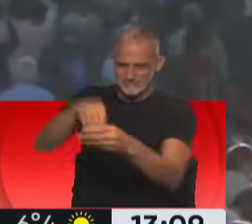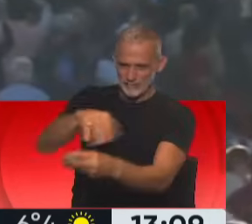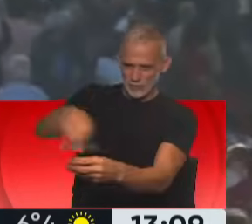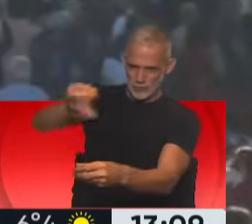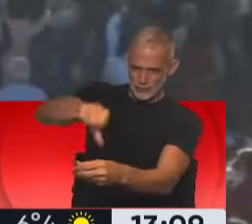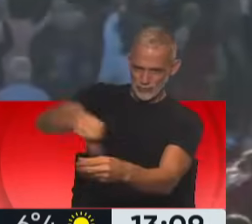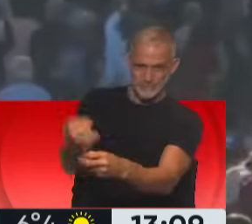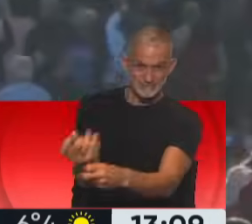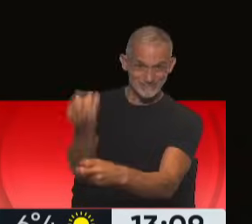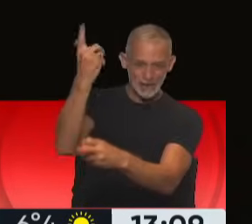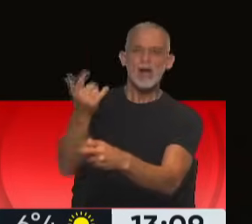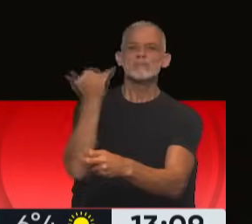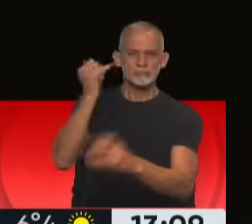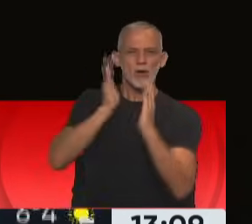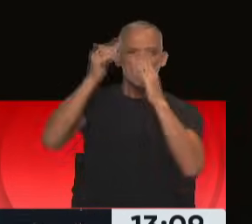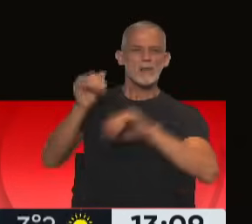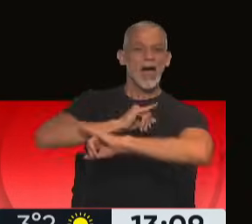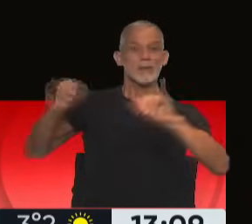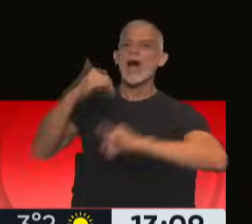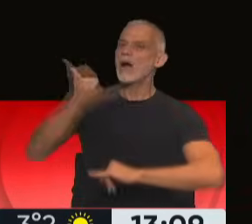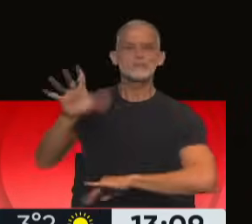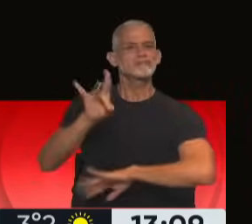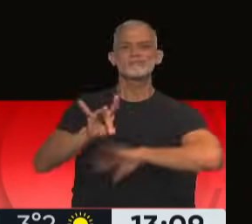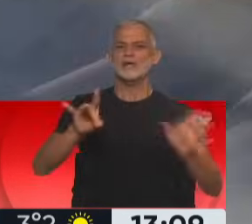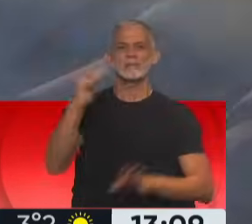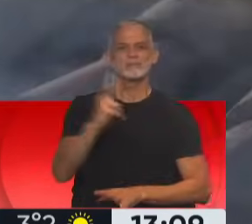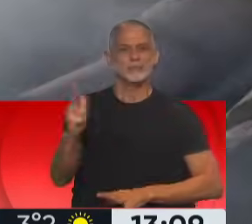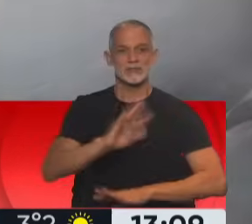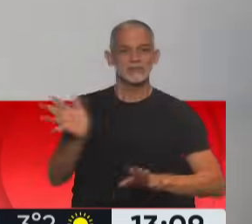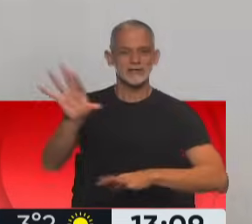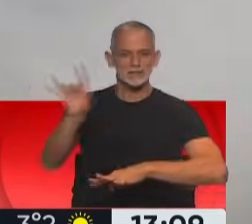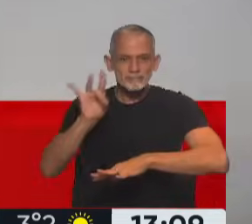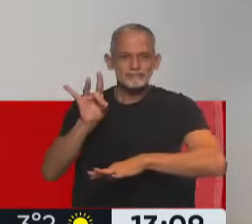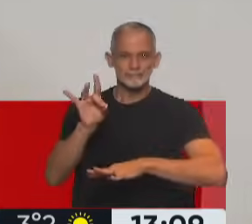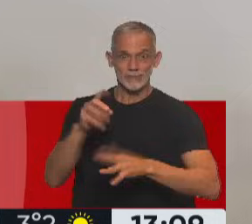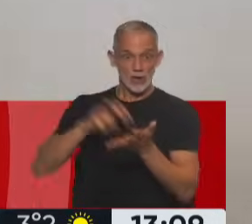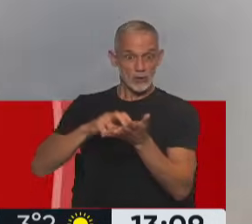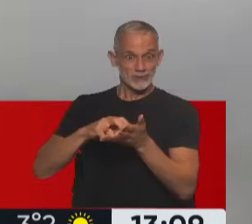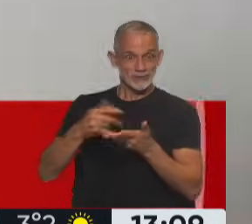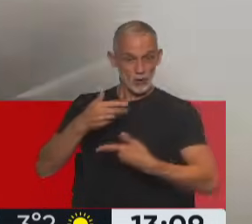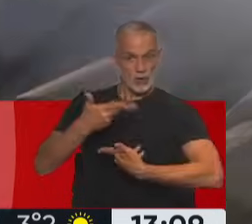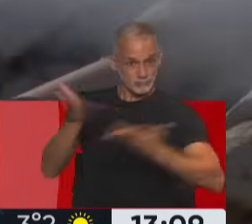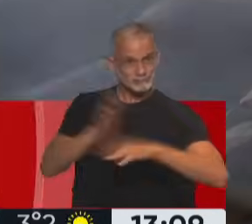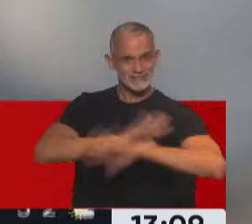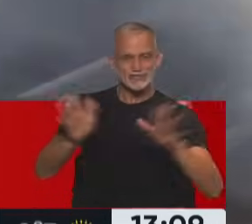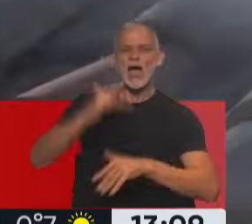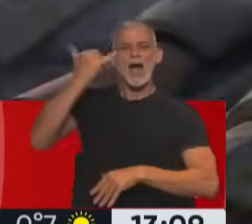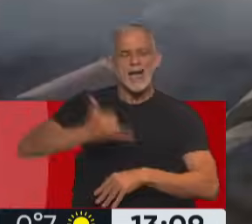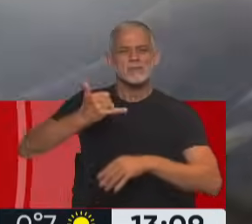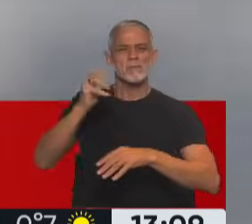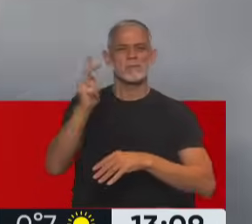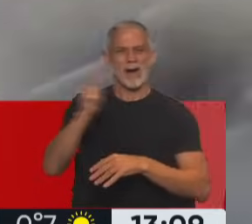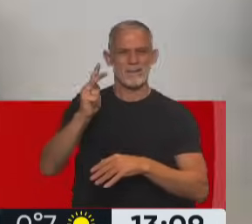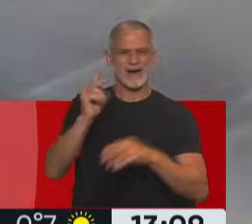a conocer que hay un elegido y nos toca decir en el noticiero de la televisión pública, Habemus